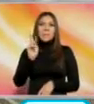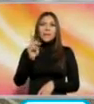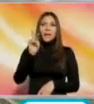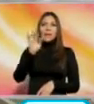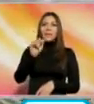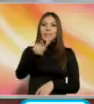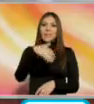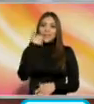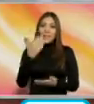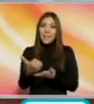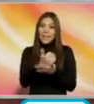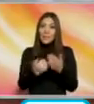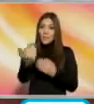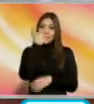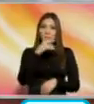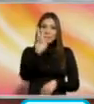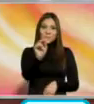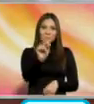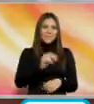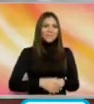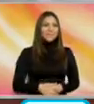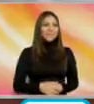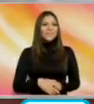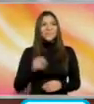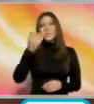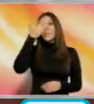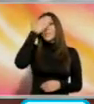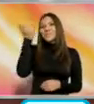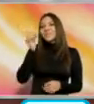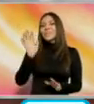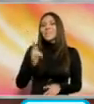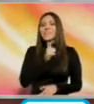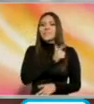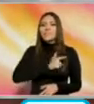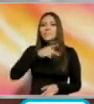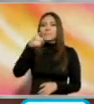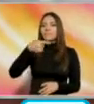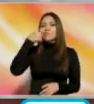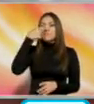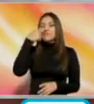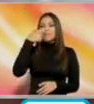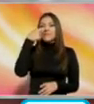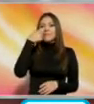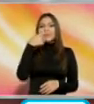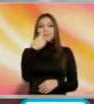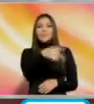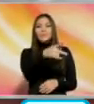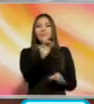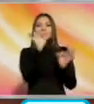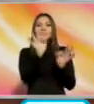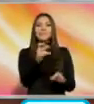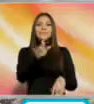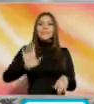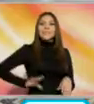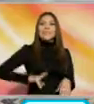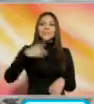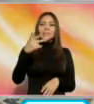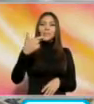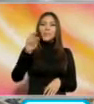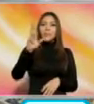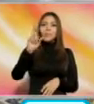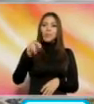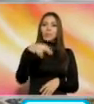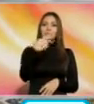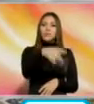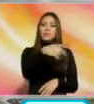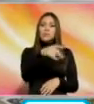vayas a comer, Gustavo. O sea, Espérate. no sé, me gusta como el aromita. Es un aroma que es muy característico de los hurones. Pertenecen a la familia